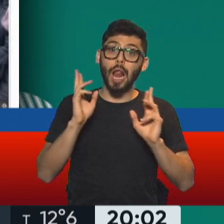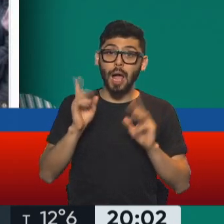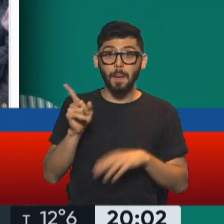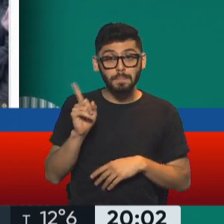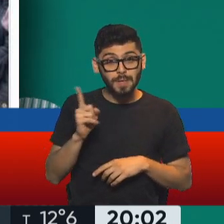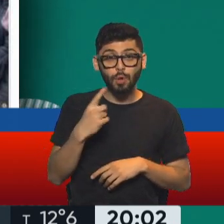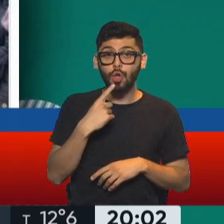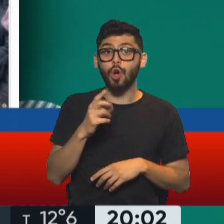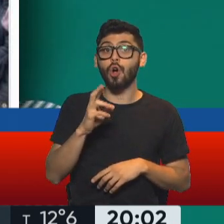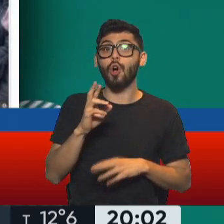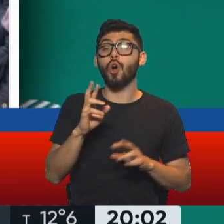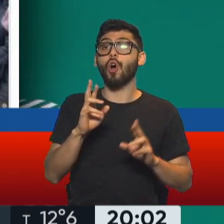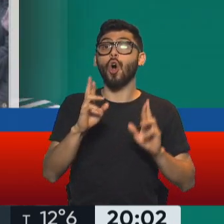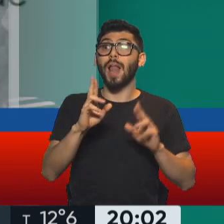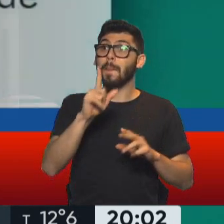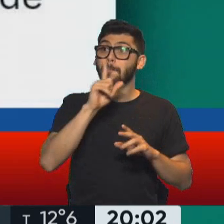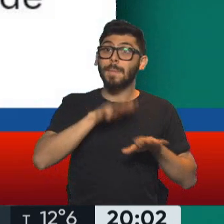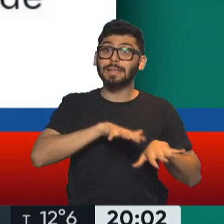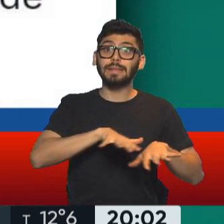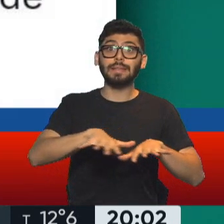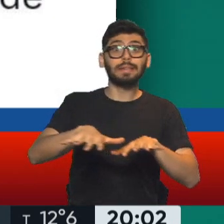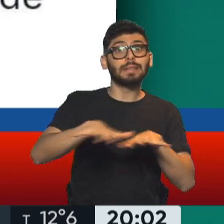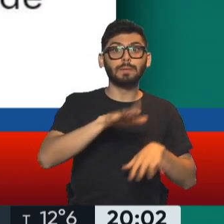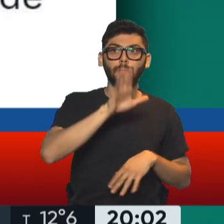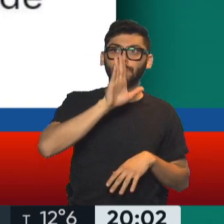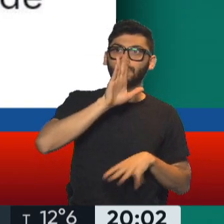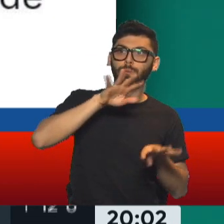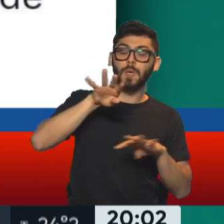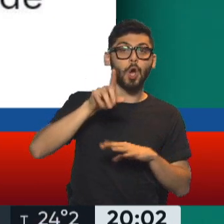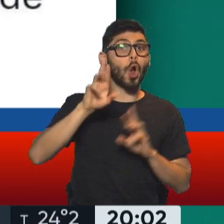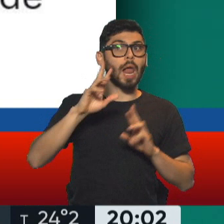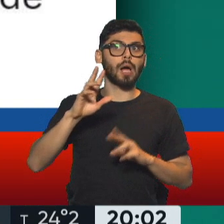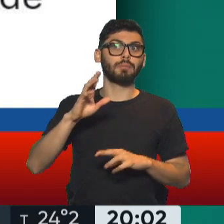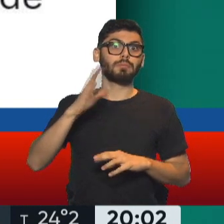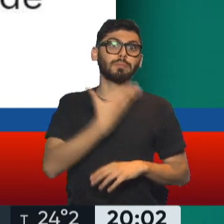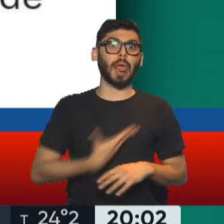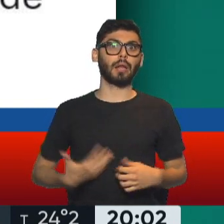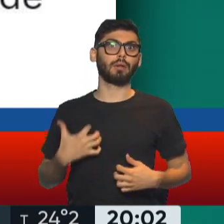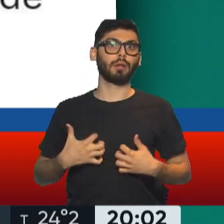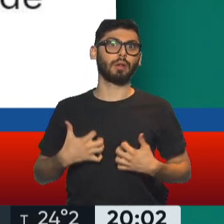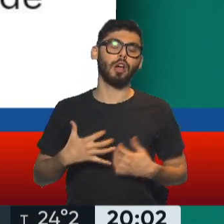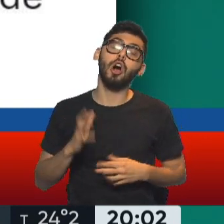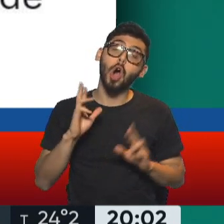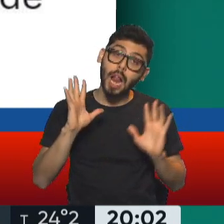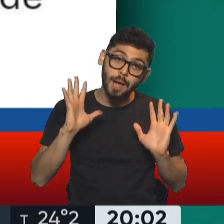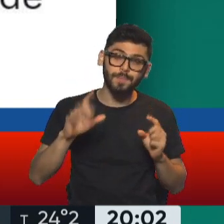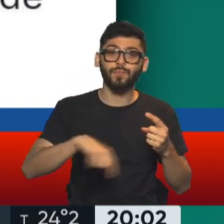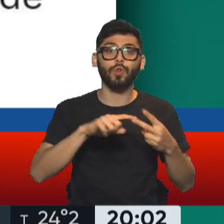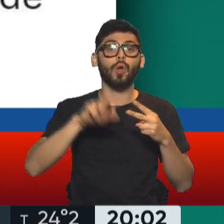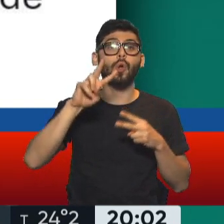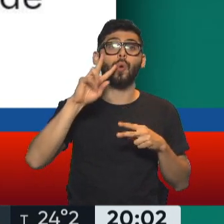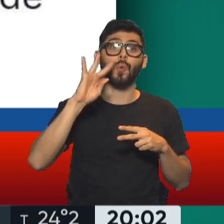el silencio aturda al presidente, el tuit de Fernando Iglesias. Y aquí la vemos también a María Eugenia